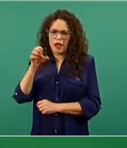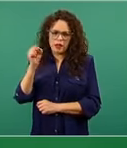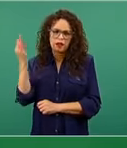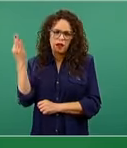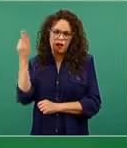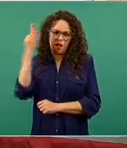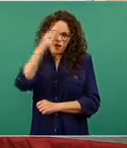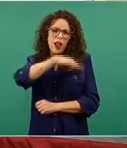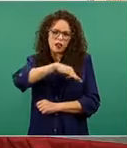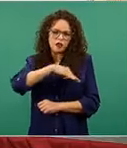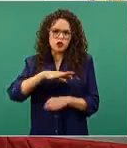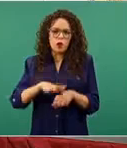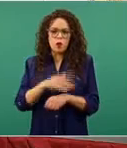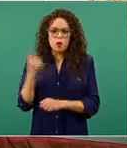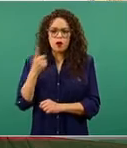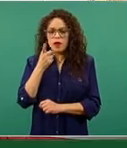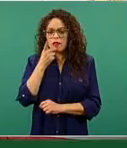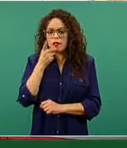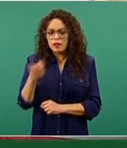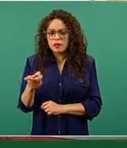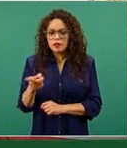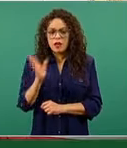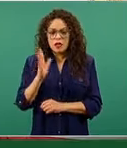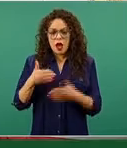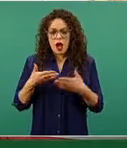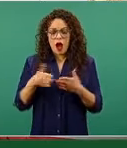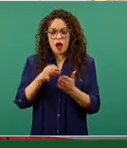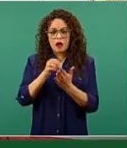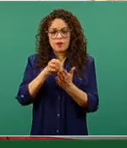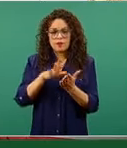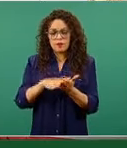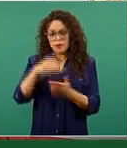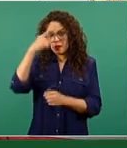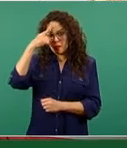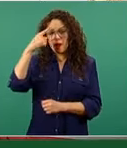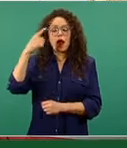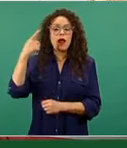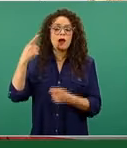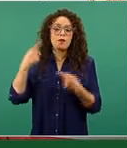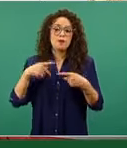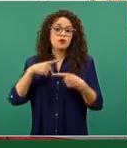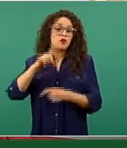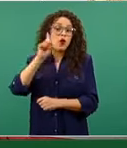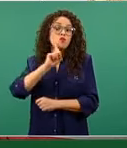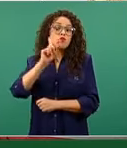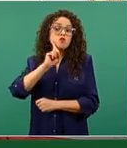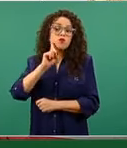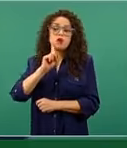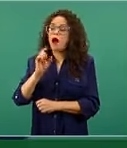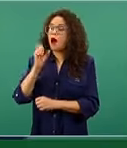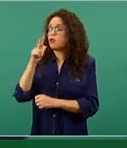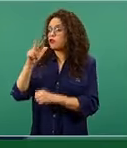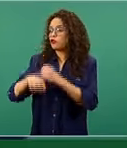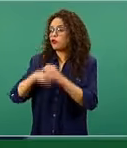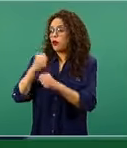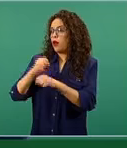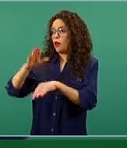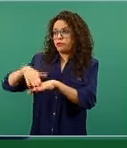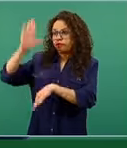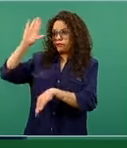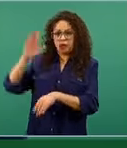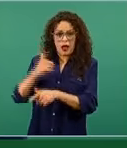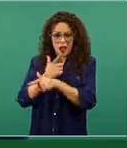al afirmar que se ha abierto el registro para toda mujer mayor de 18 años. No es para toda